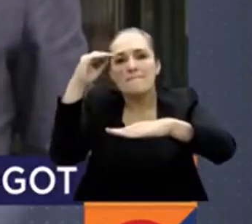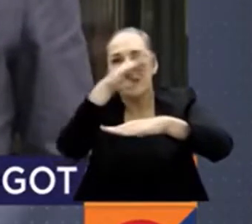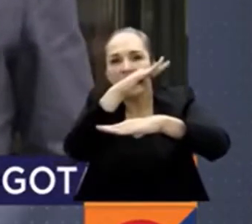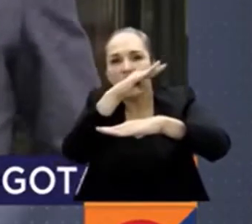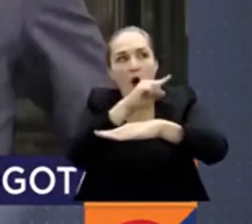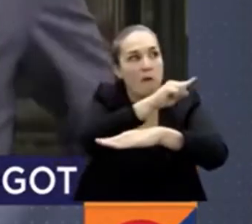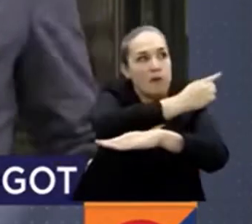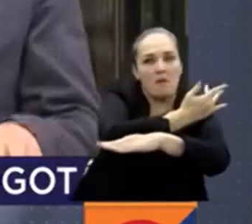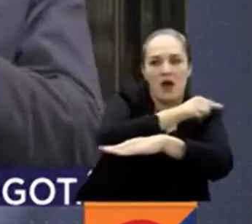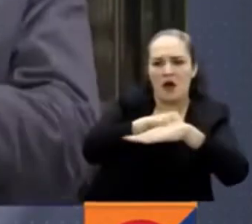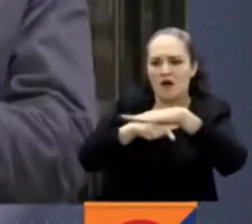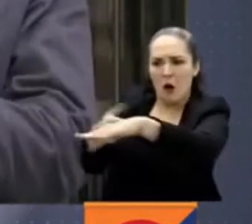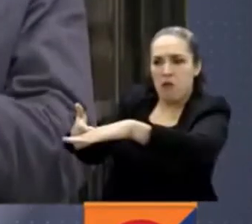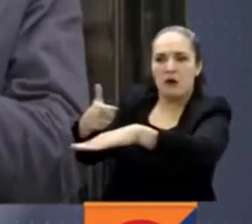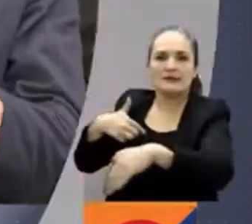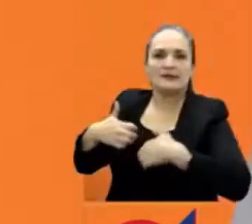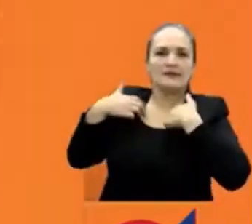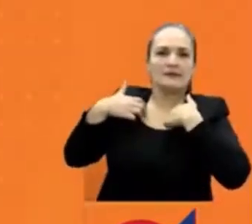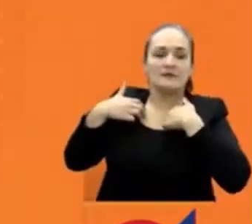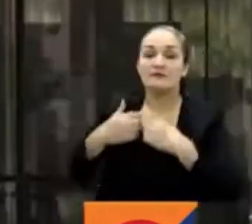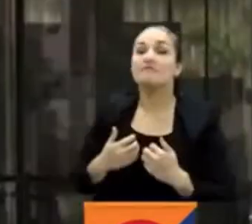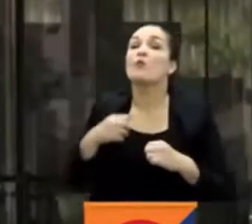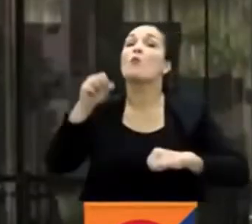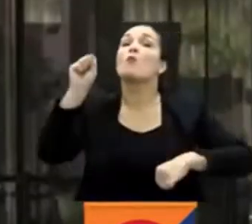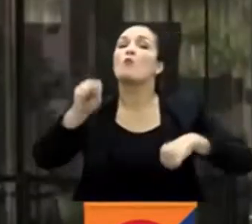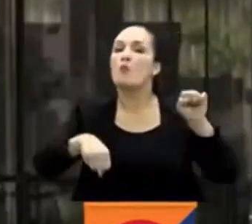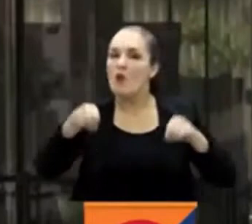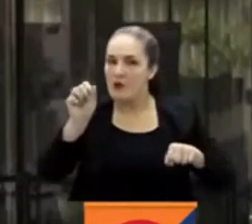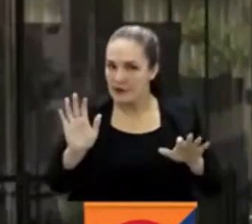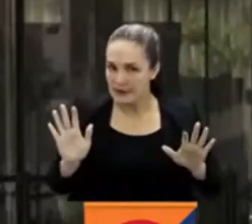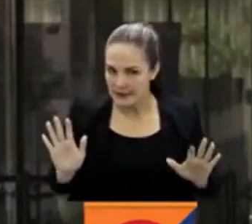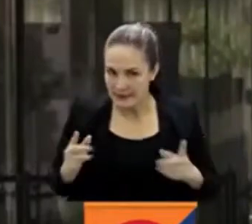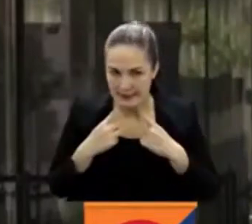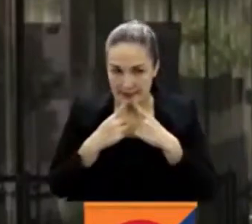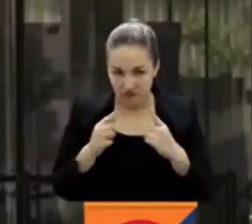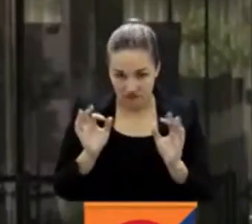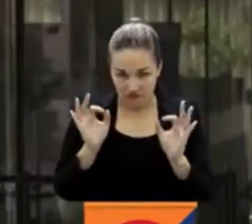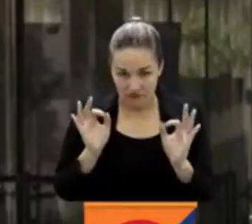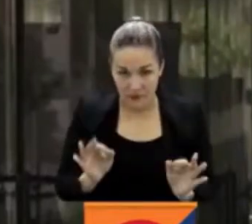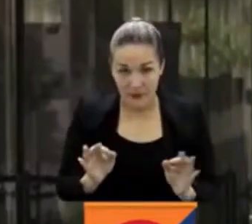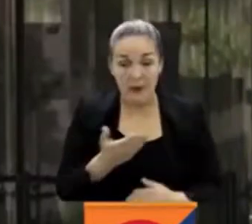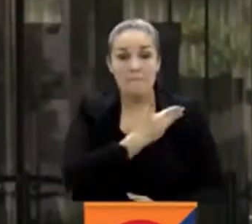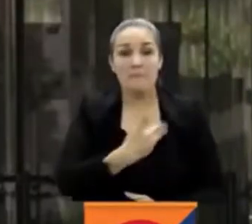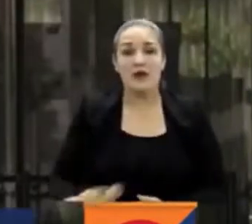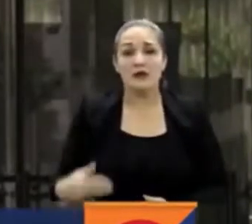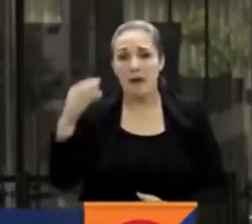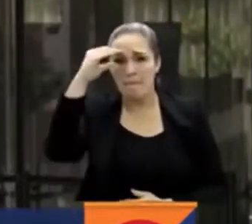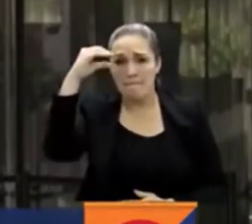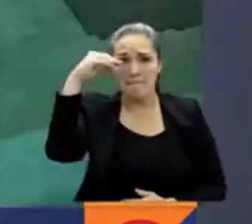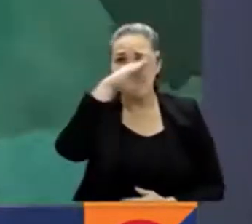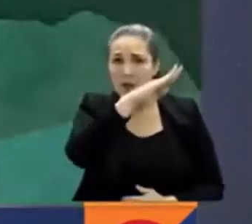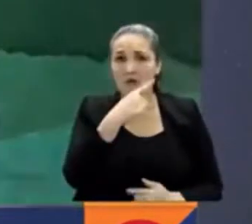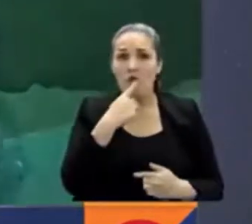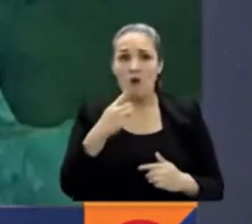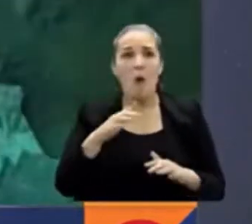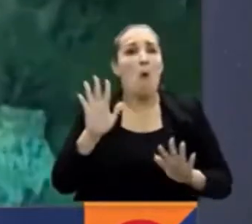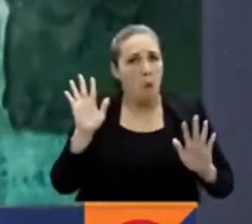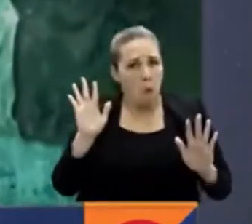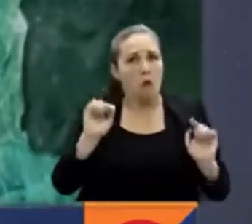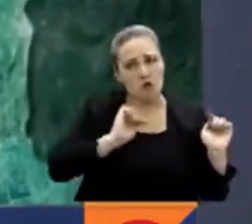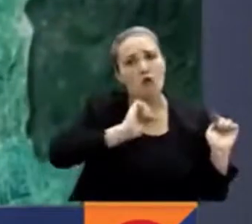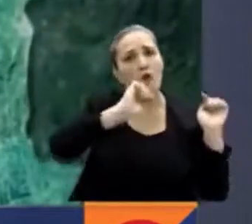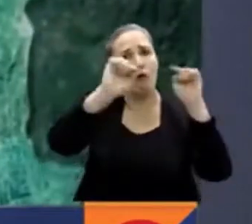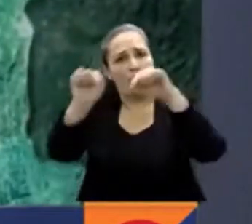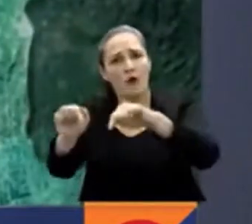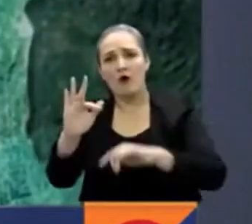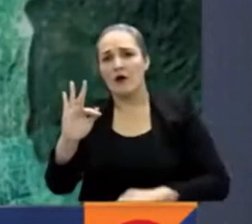Hola José Fernando, muy buenas tardes. Pues esa es una de las posibilidades que se tiene, aunque el presidente Gustavo Petro aún no descarta del todo su visita